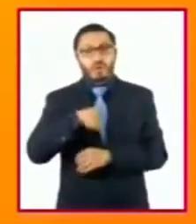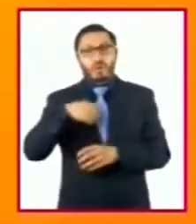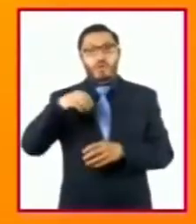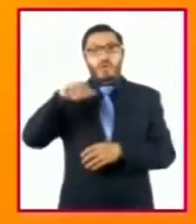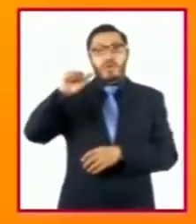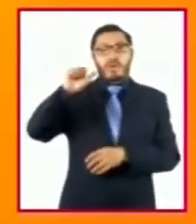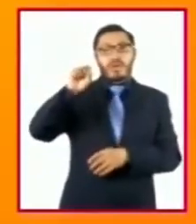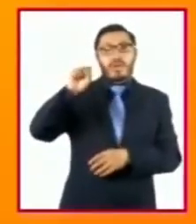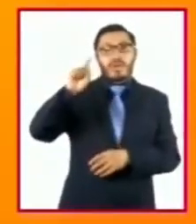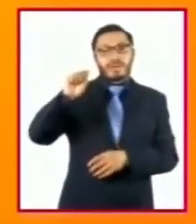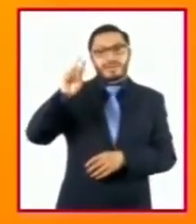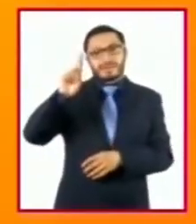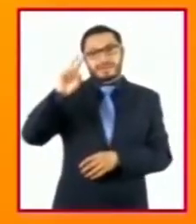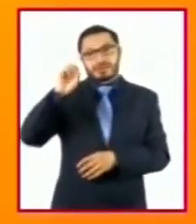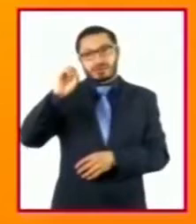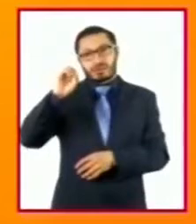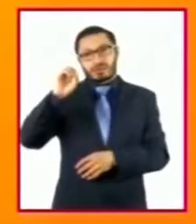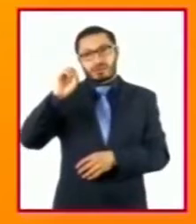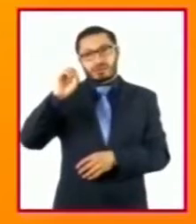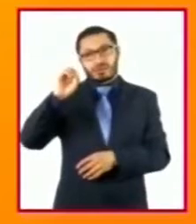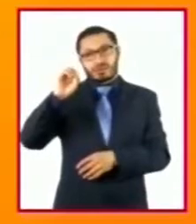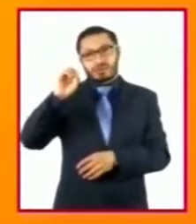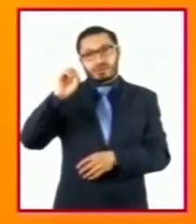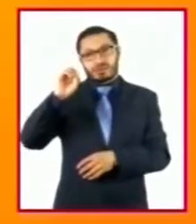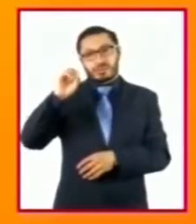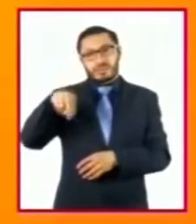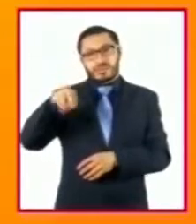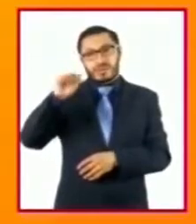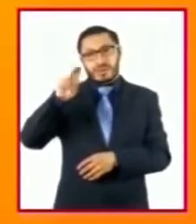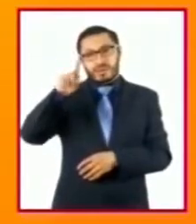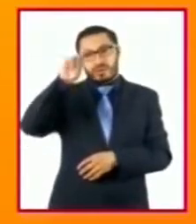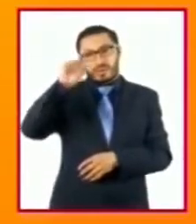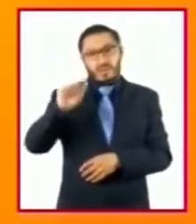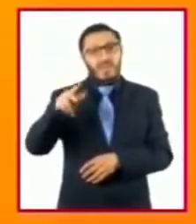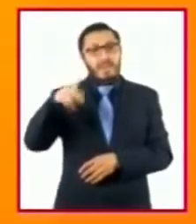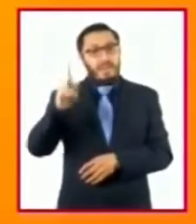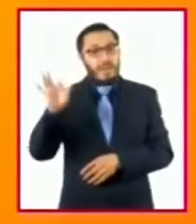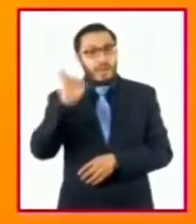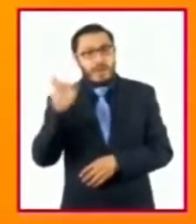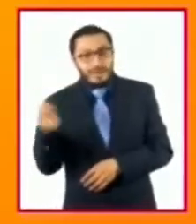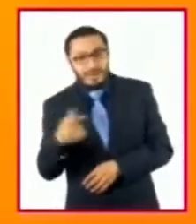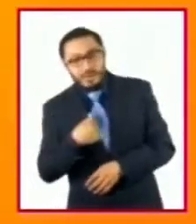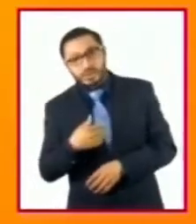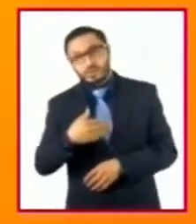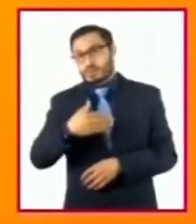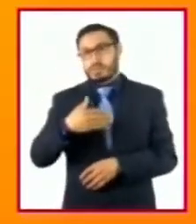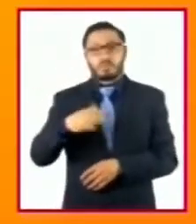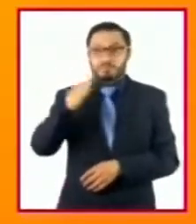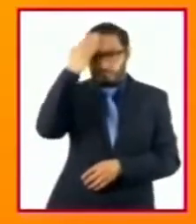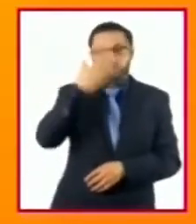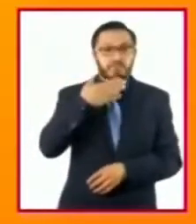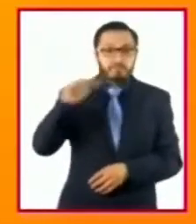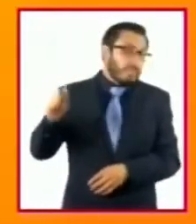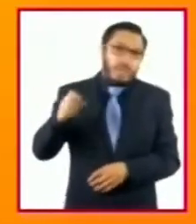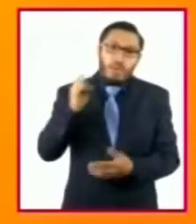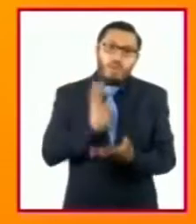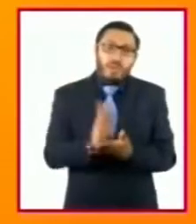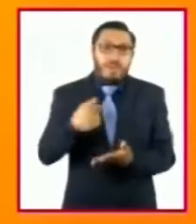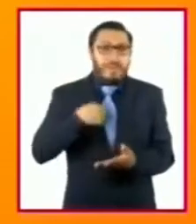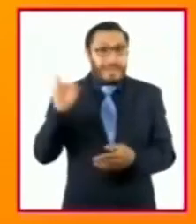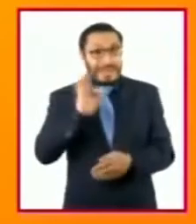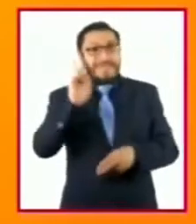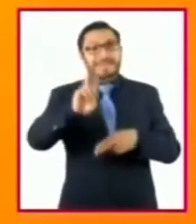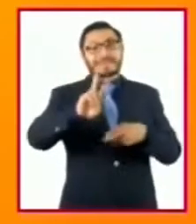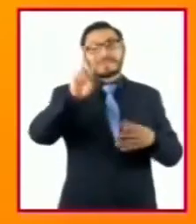tengo esas habilidades y a lo mejor soy muy buena para danza, ¿no? Entonces, cada uno de nosotros tiene